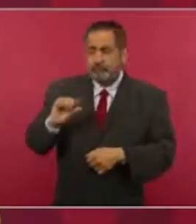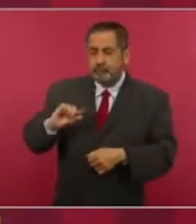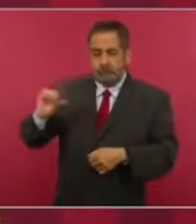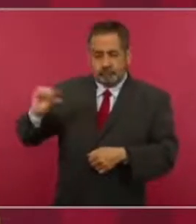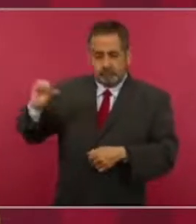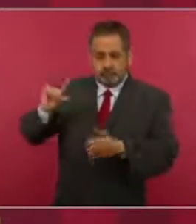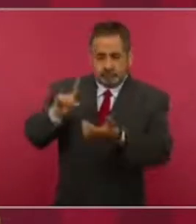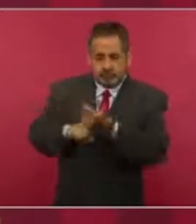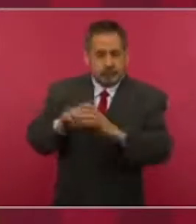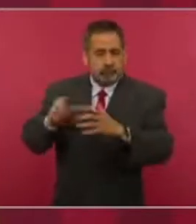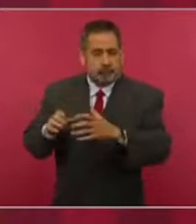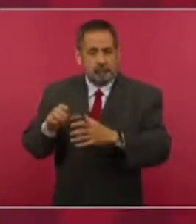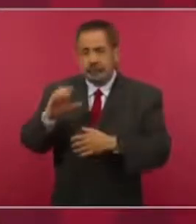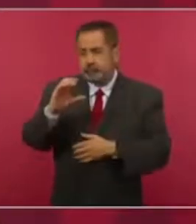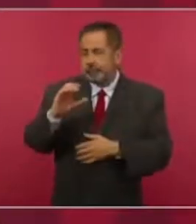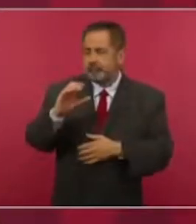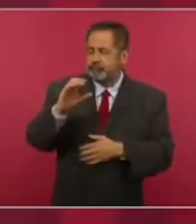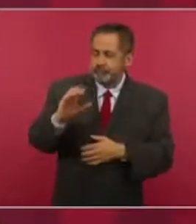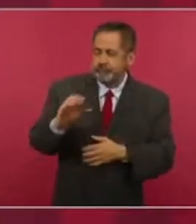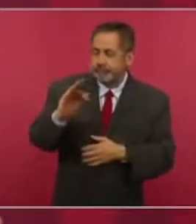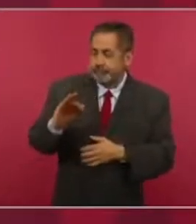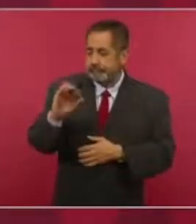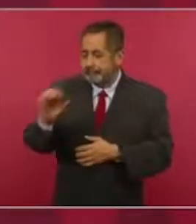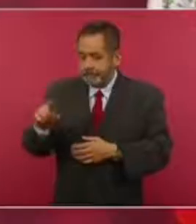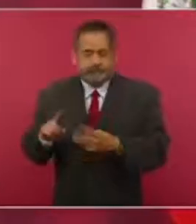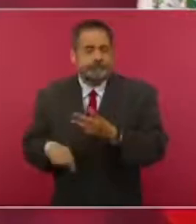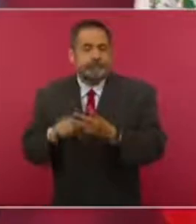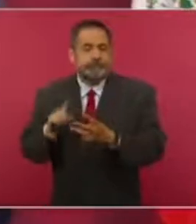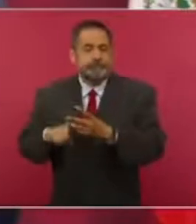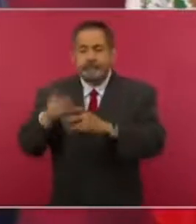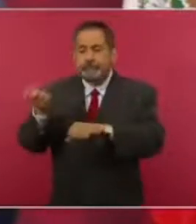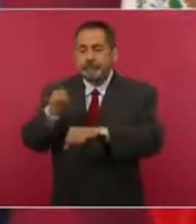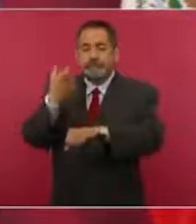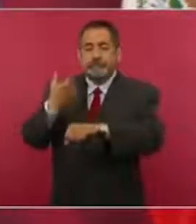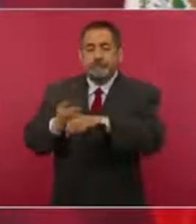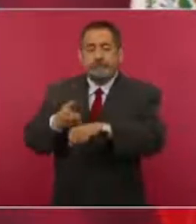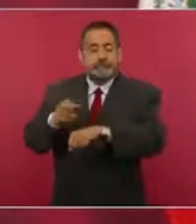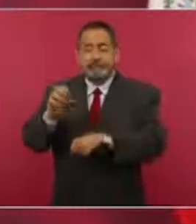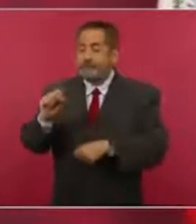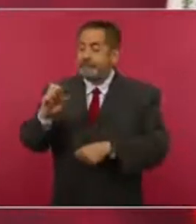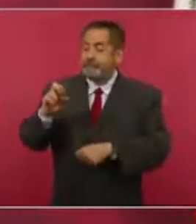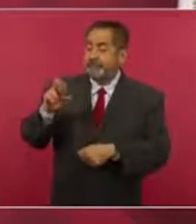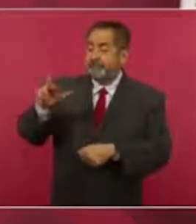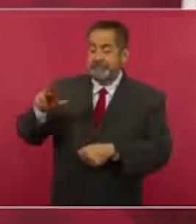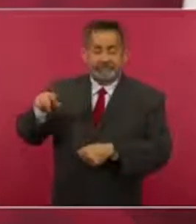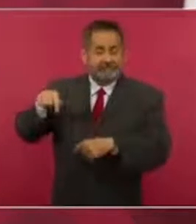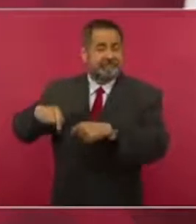funcionarios de la Comisión Federal de Electricidad, secretarios de Energía,